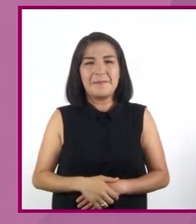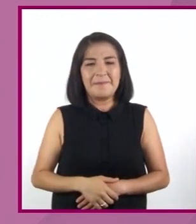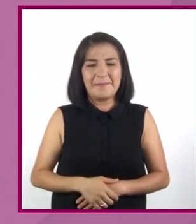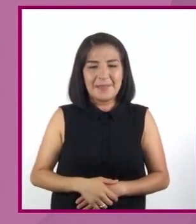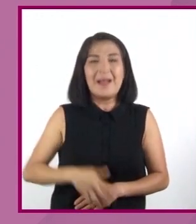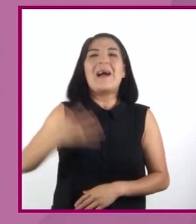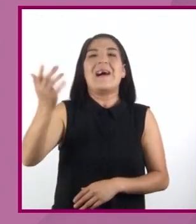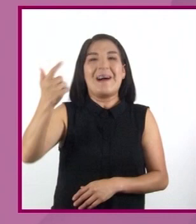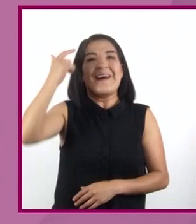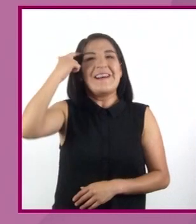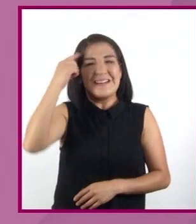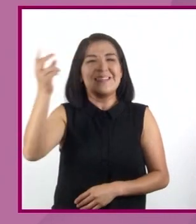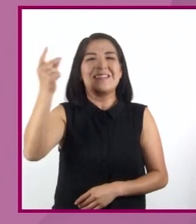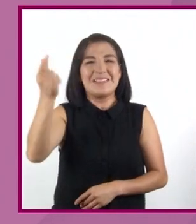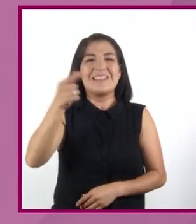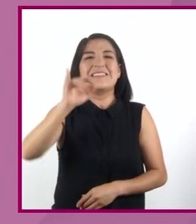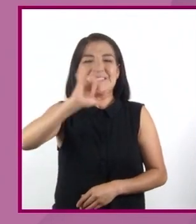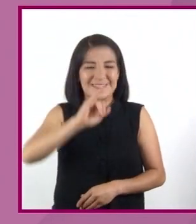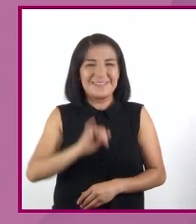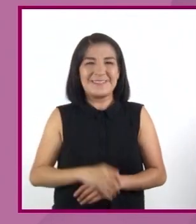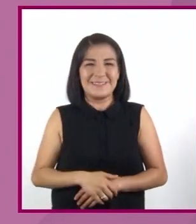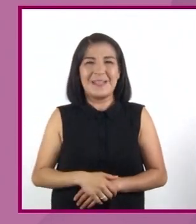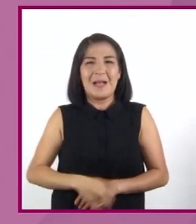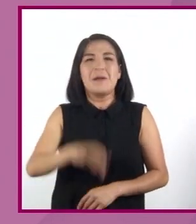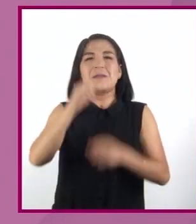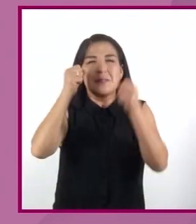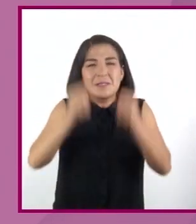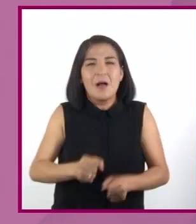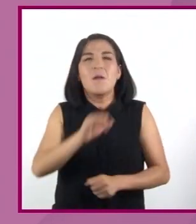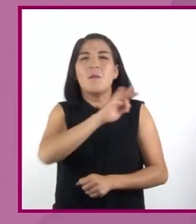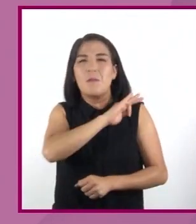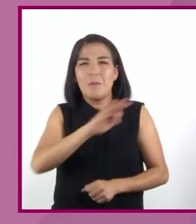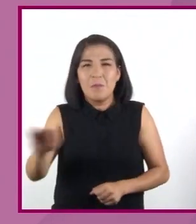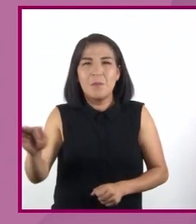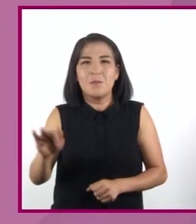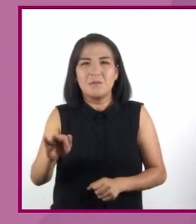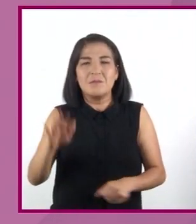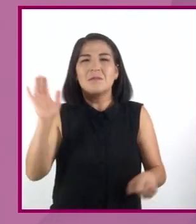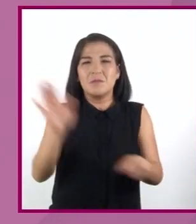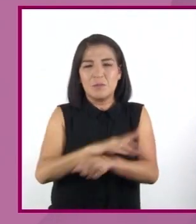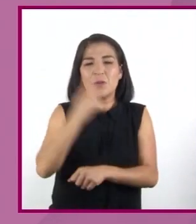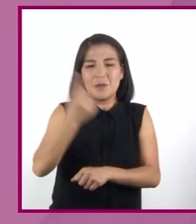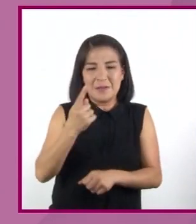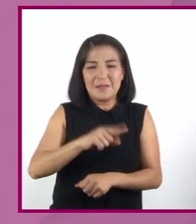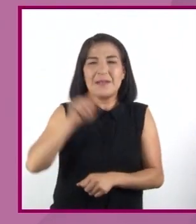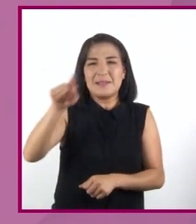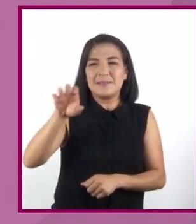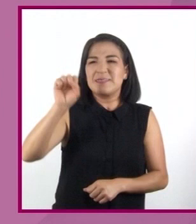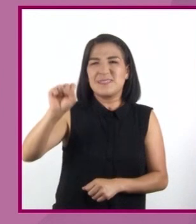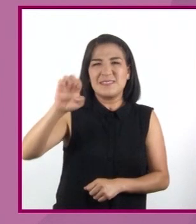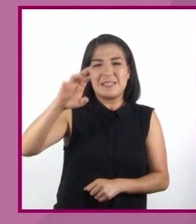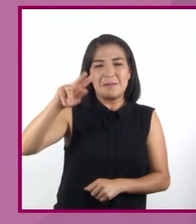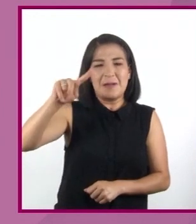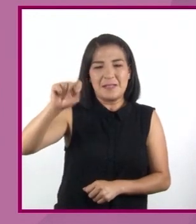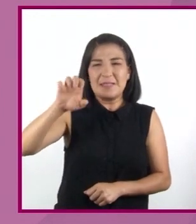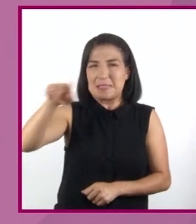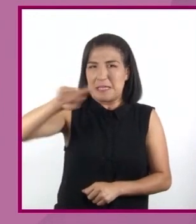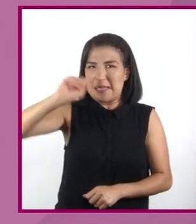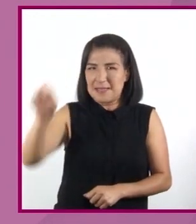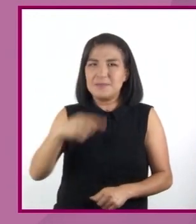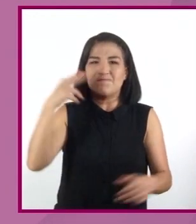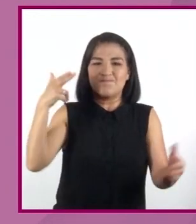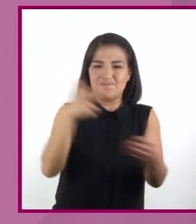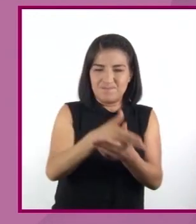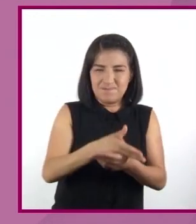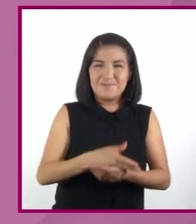¡Eureka! ¡Claro! Seguramente porque Cervantes es el asesino.